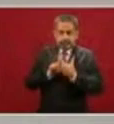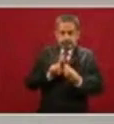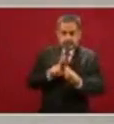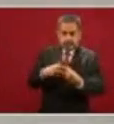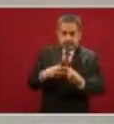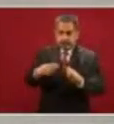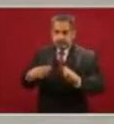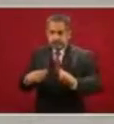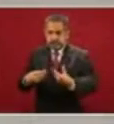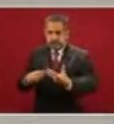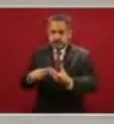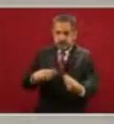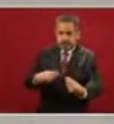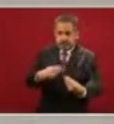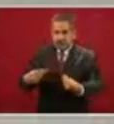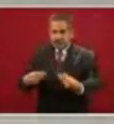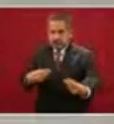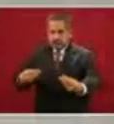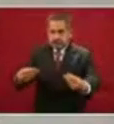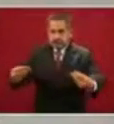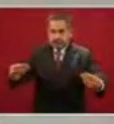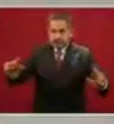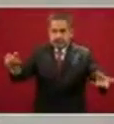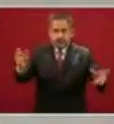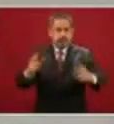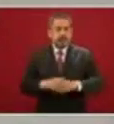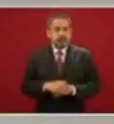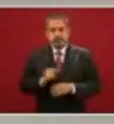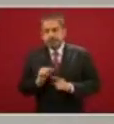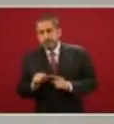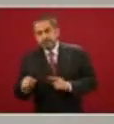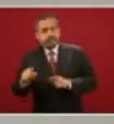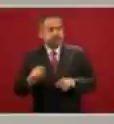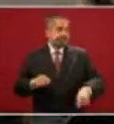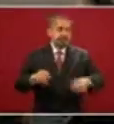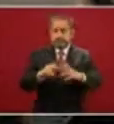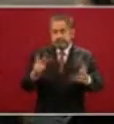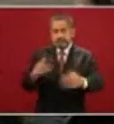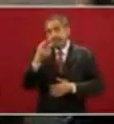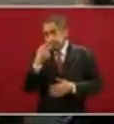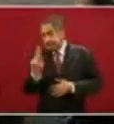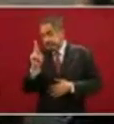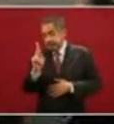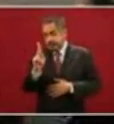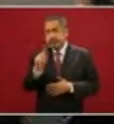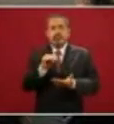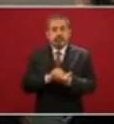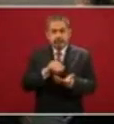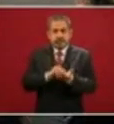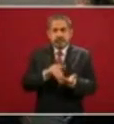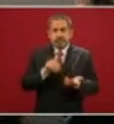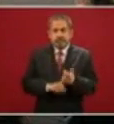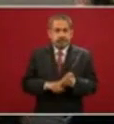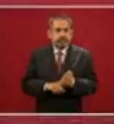contacto y varios otros en sucesivas cadenas de transmisión, pero todavía se presenta en